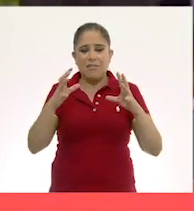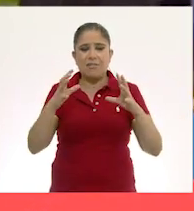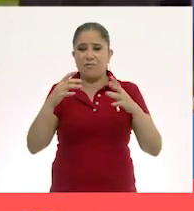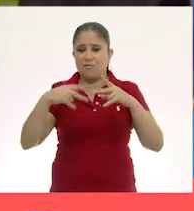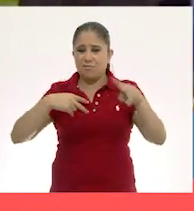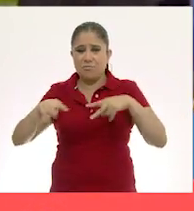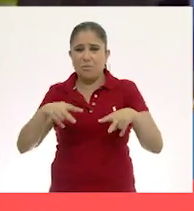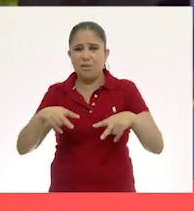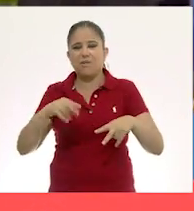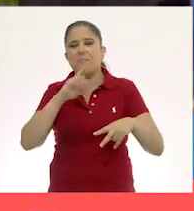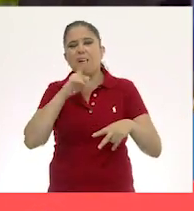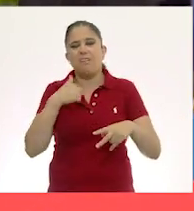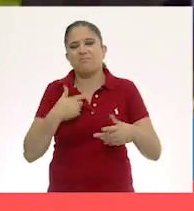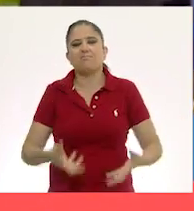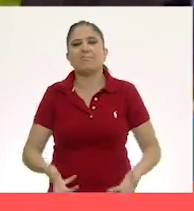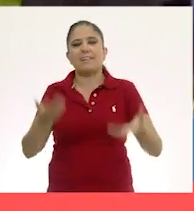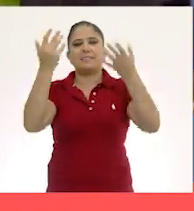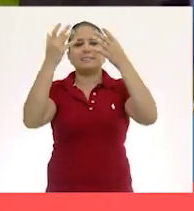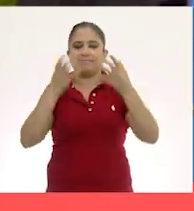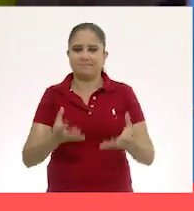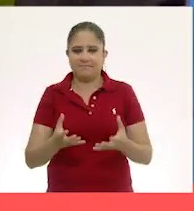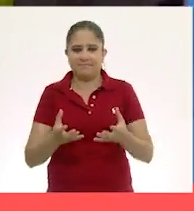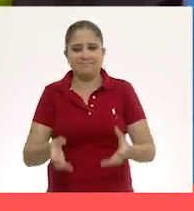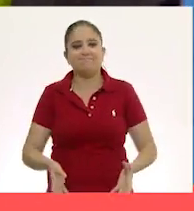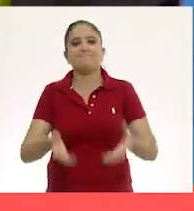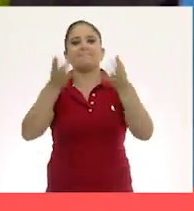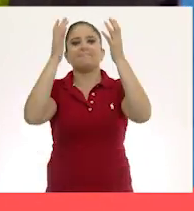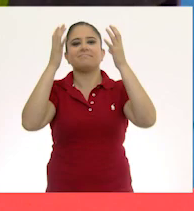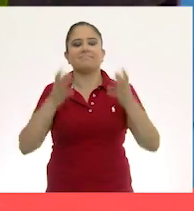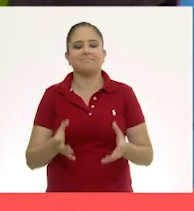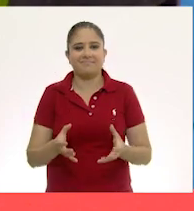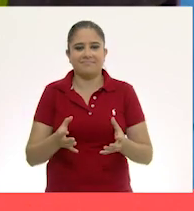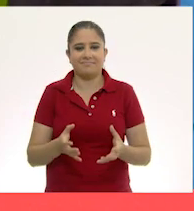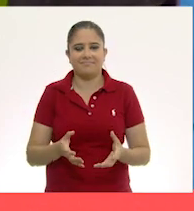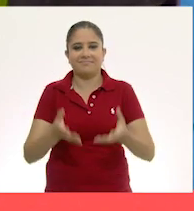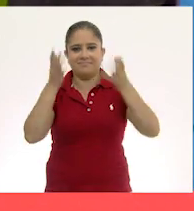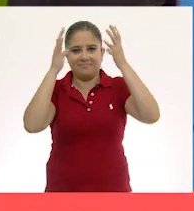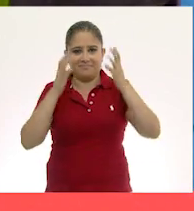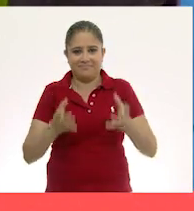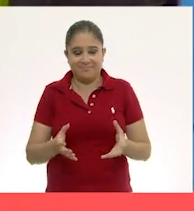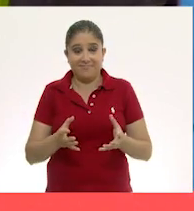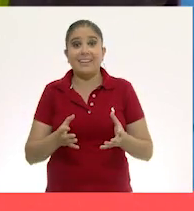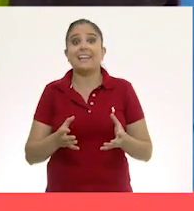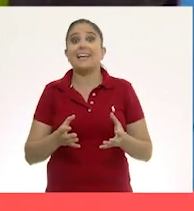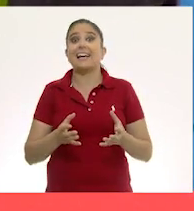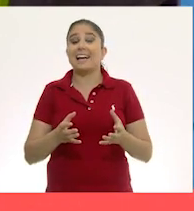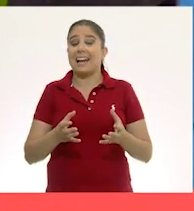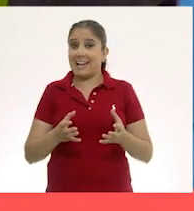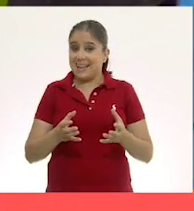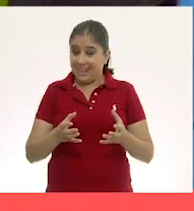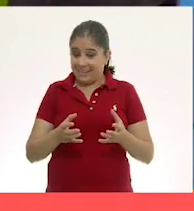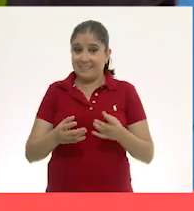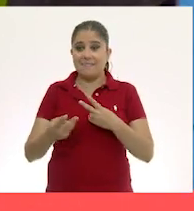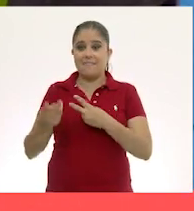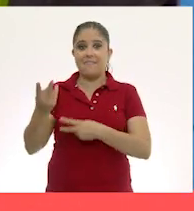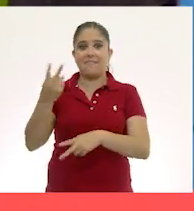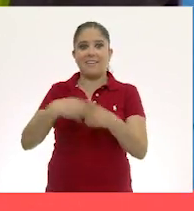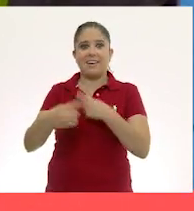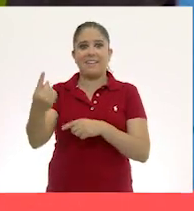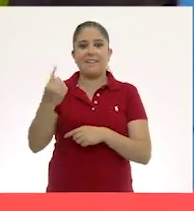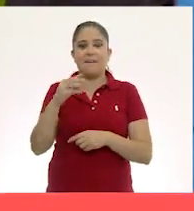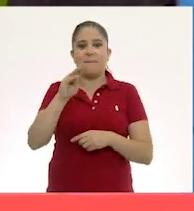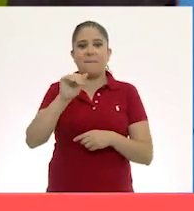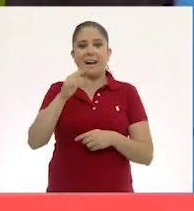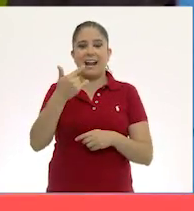fútbol, lo voy a lanzar y atrapar, a lanzar y atrapar, a lanzar y atrapar. Entonces llegaron Margarita